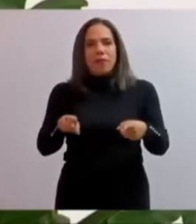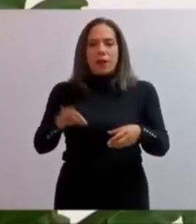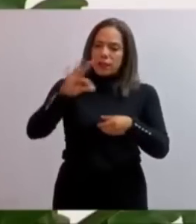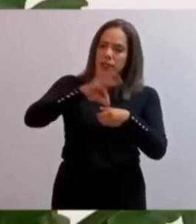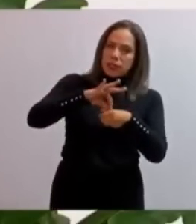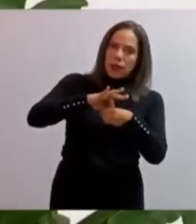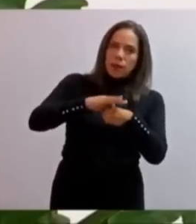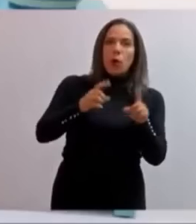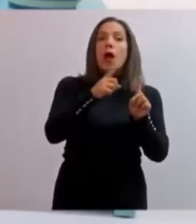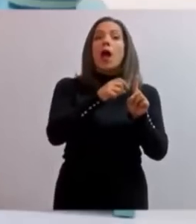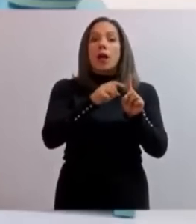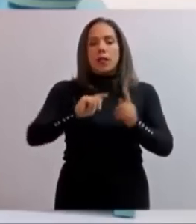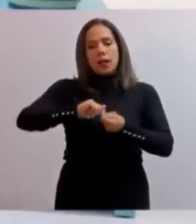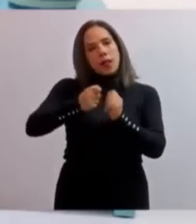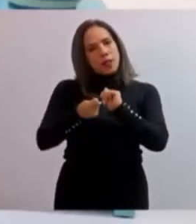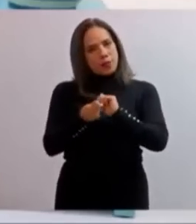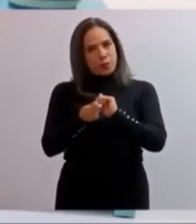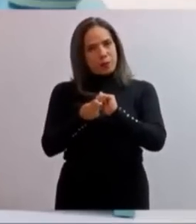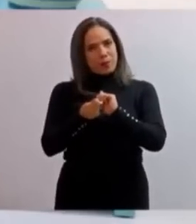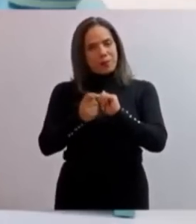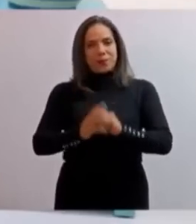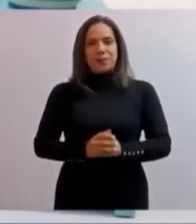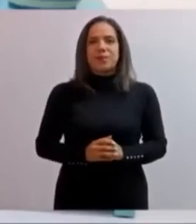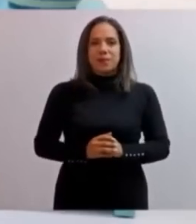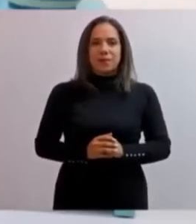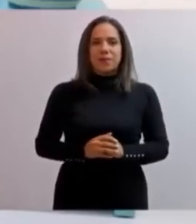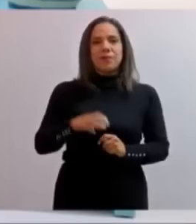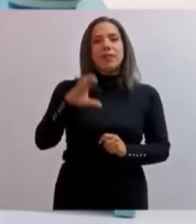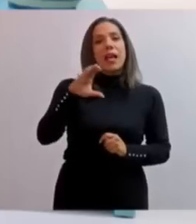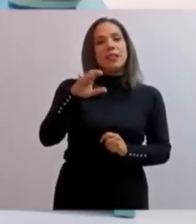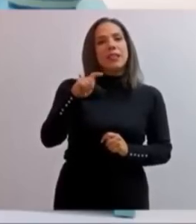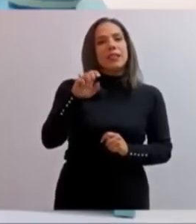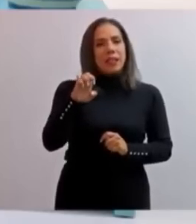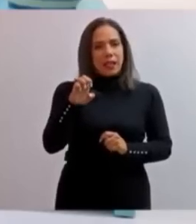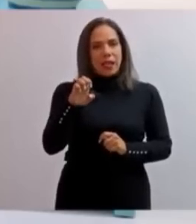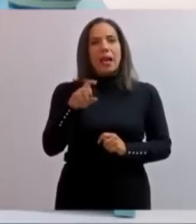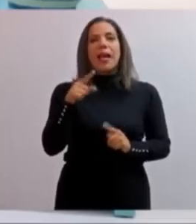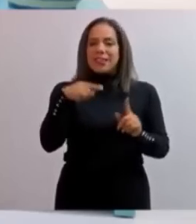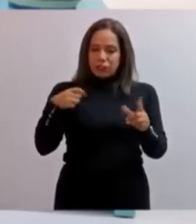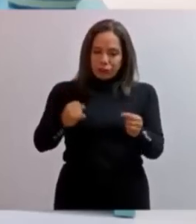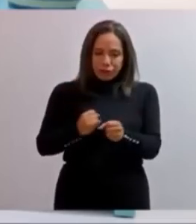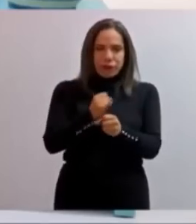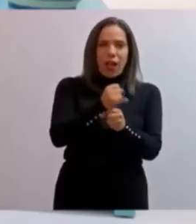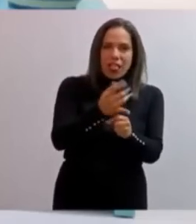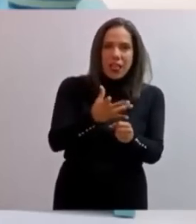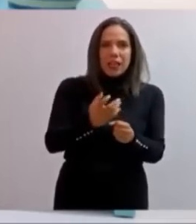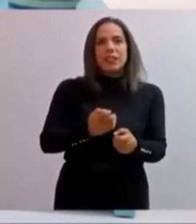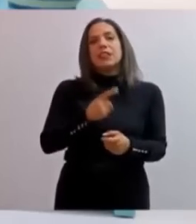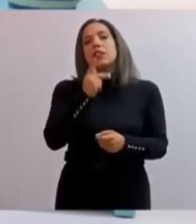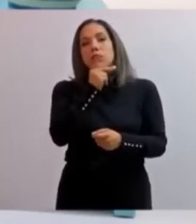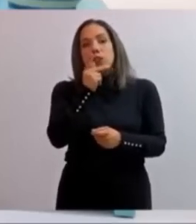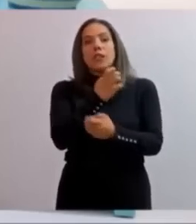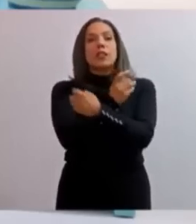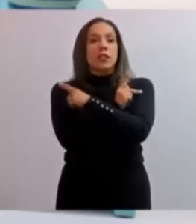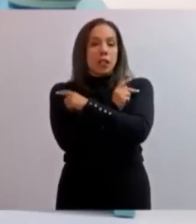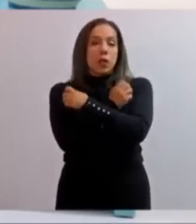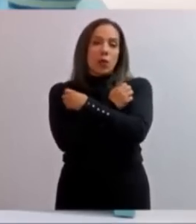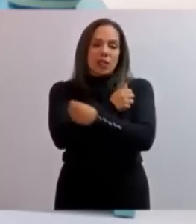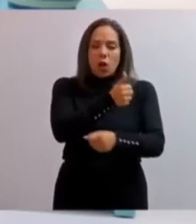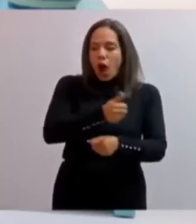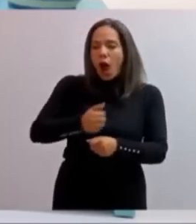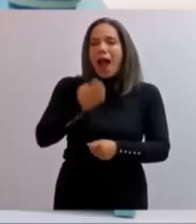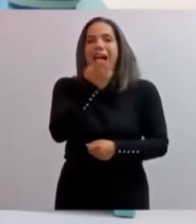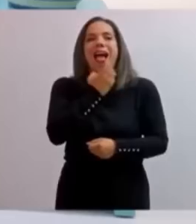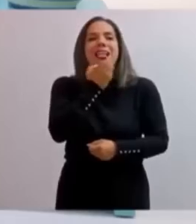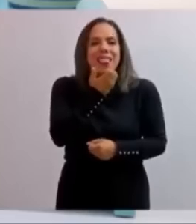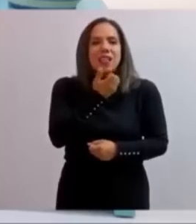y transformadora. El Consejo Técnico Escolar, como órgano de toma de decisiones pedagógicas de cada escuela, juega un